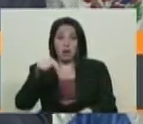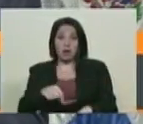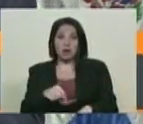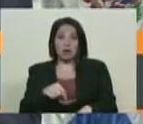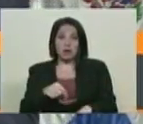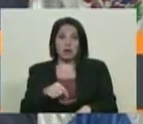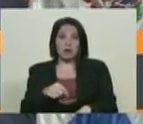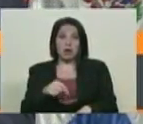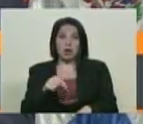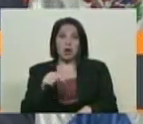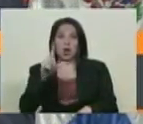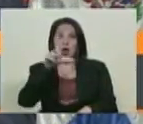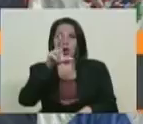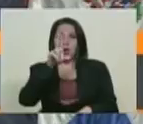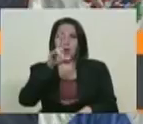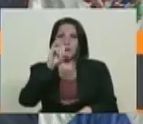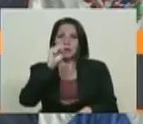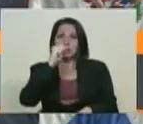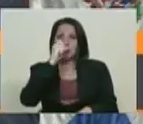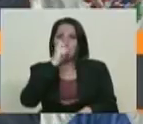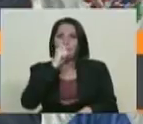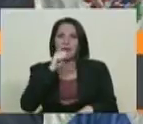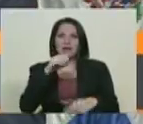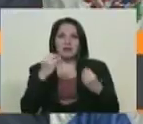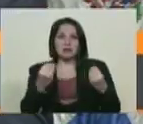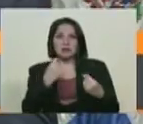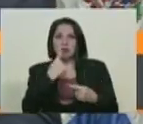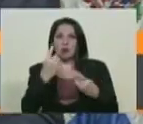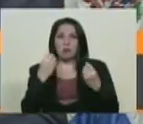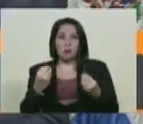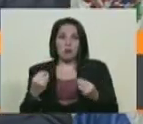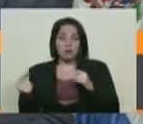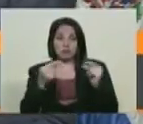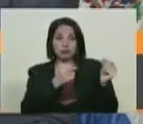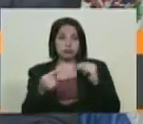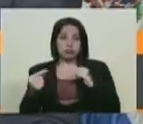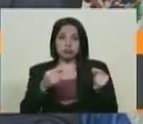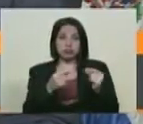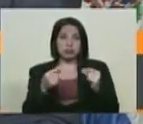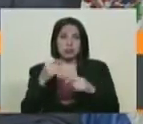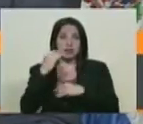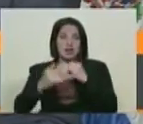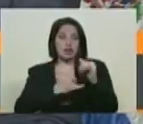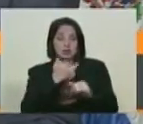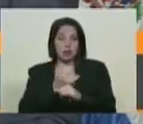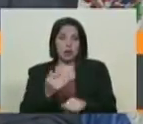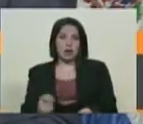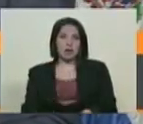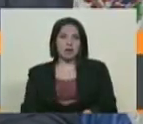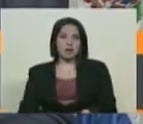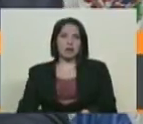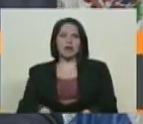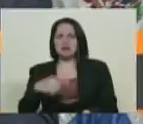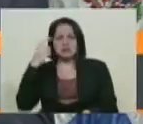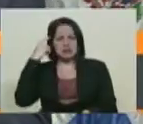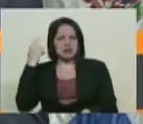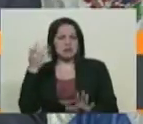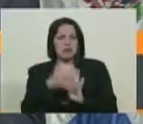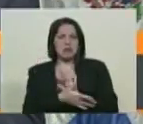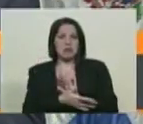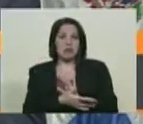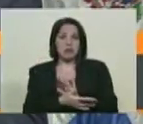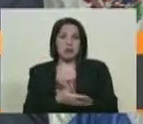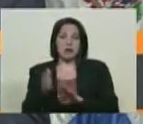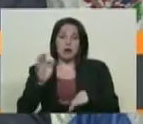señor Luis Florido, dijo que se iniciaba una negociación internacional. No sabemos a qué se refería, porque